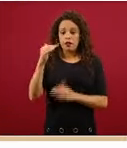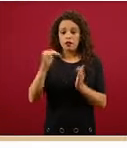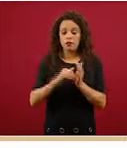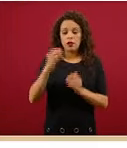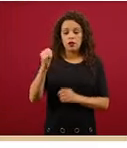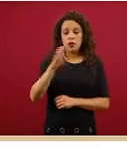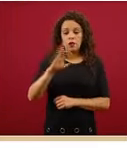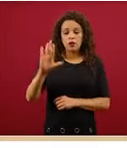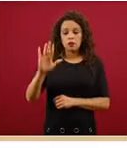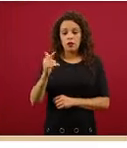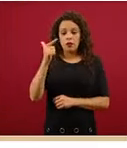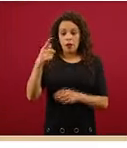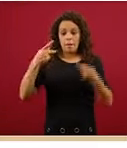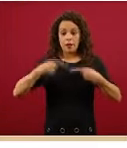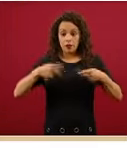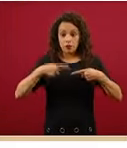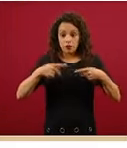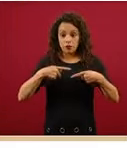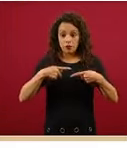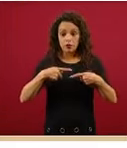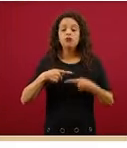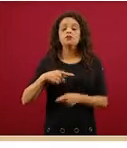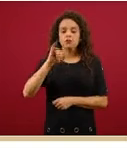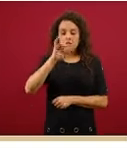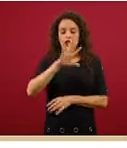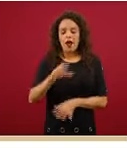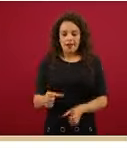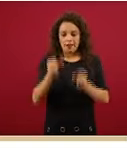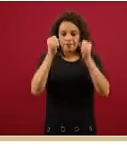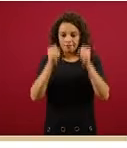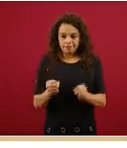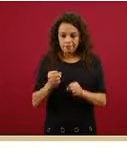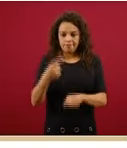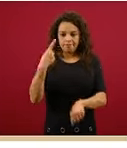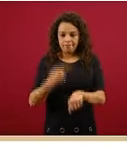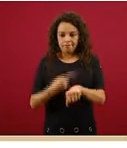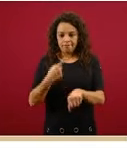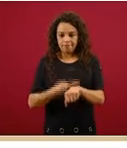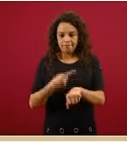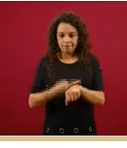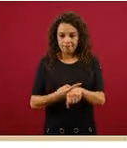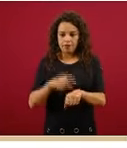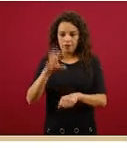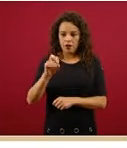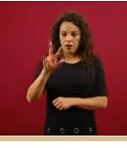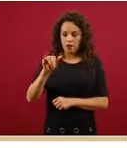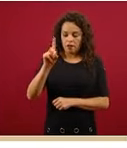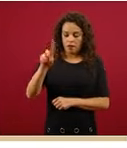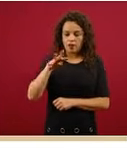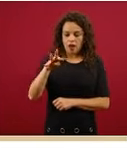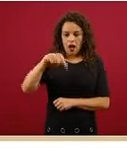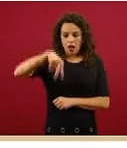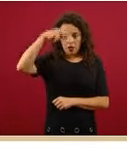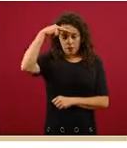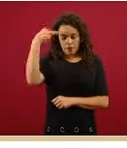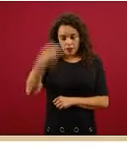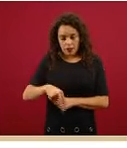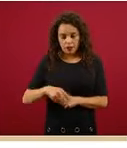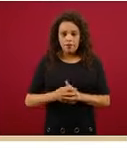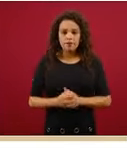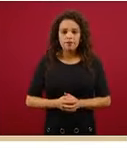610.957 personas son las que componen los casos confirmados acumulados hasta el momento de COVID-19 en México y las vemos